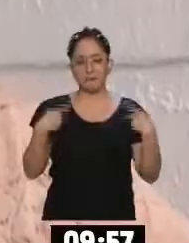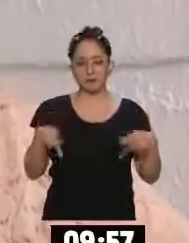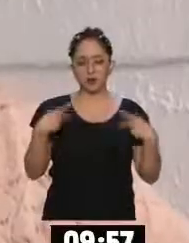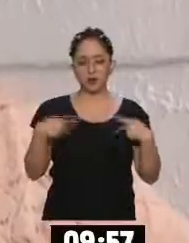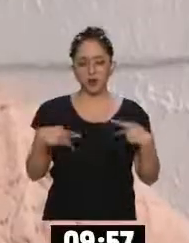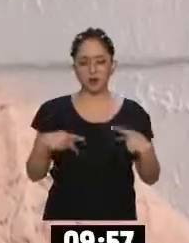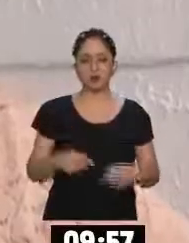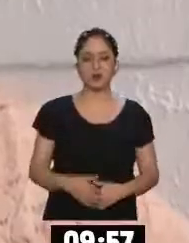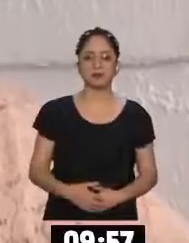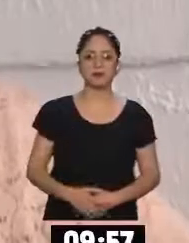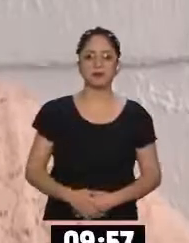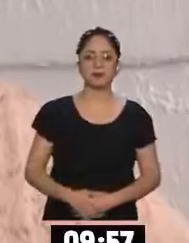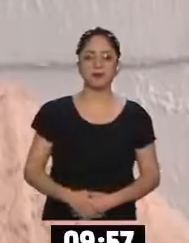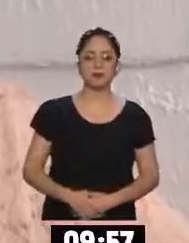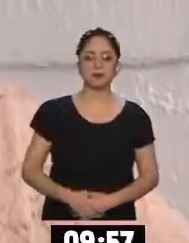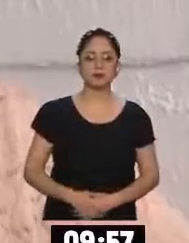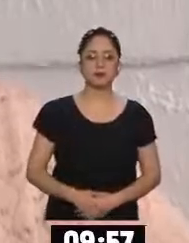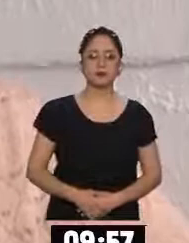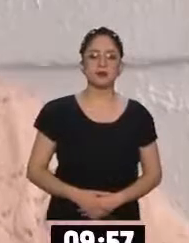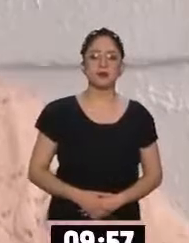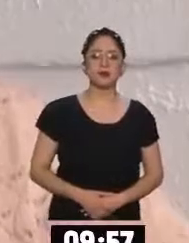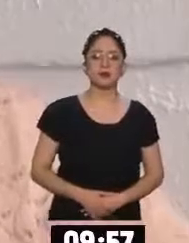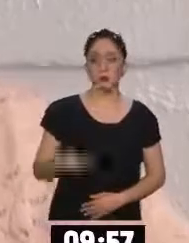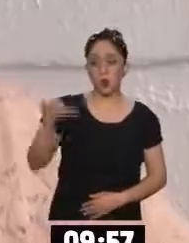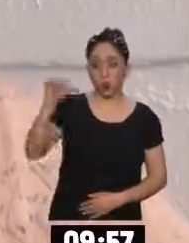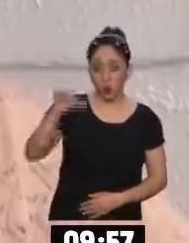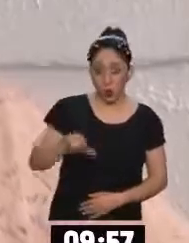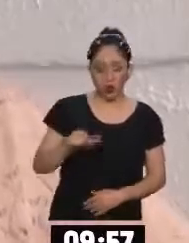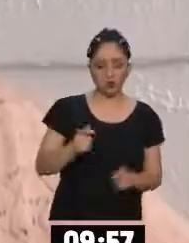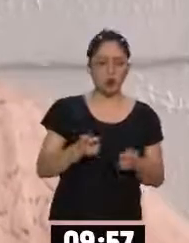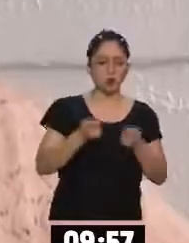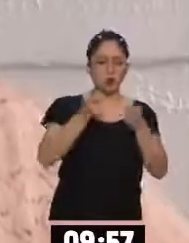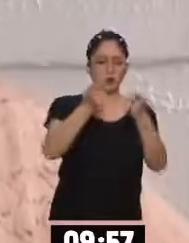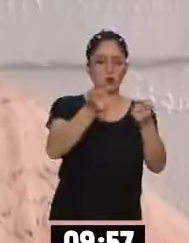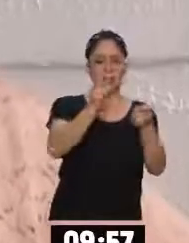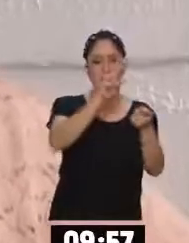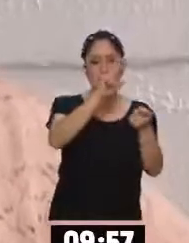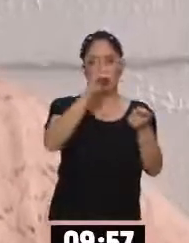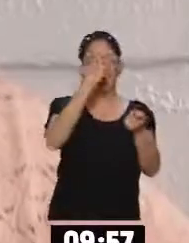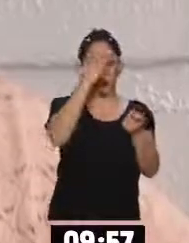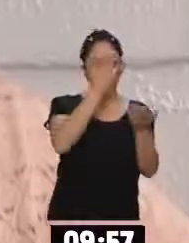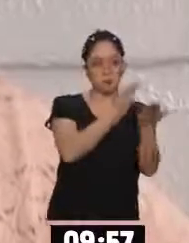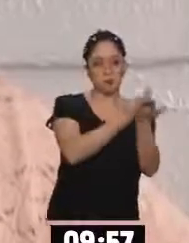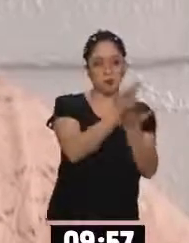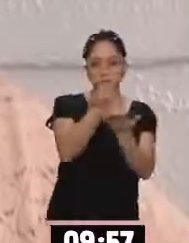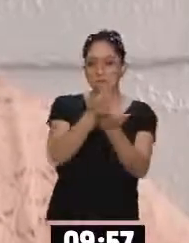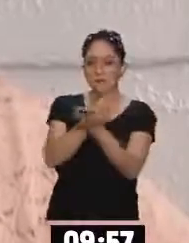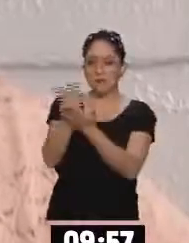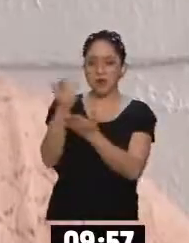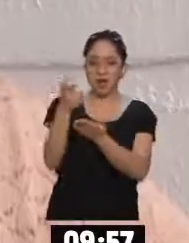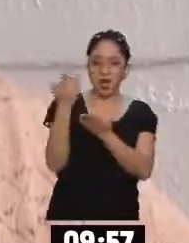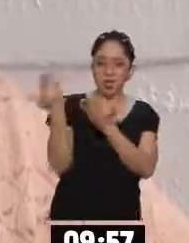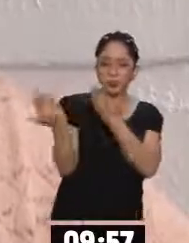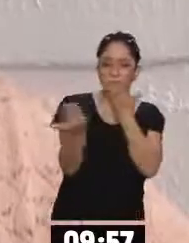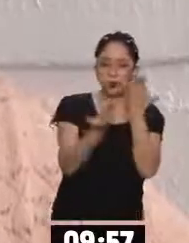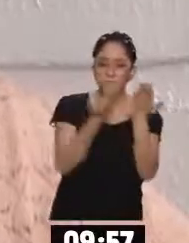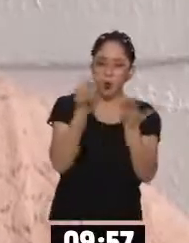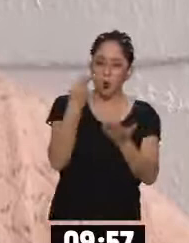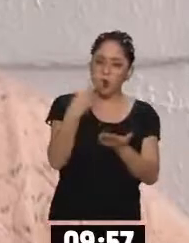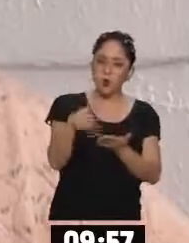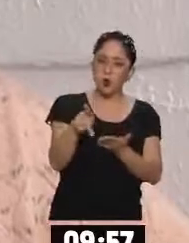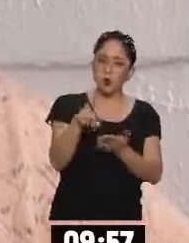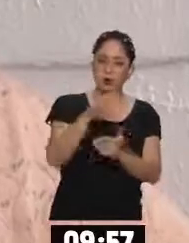tener el evento de reconocimiento al esfuerzo, a la fuerza, a la voluntad de todos las estudiantes y los estudiantes